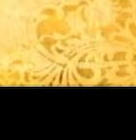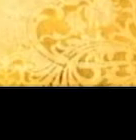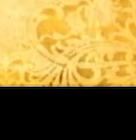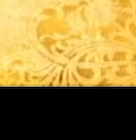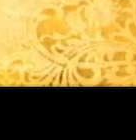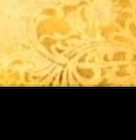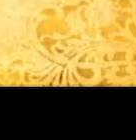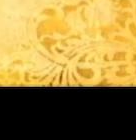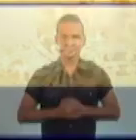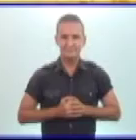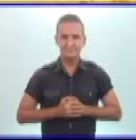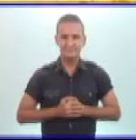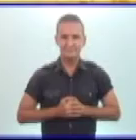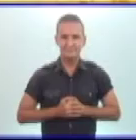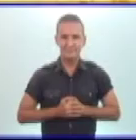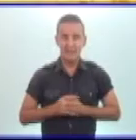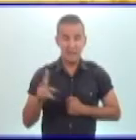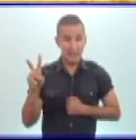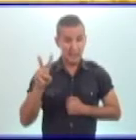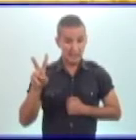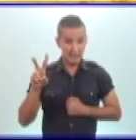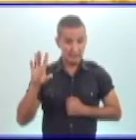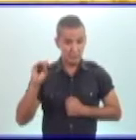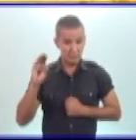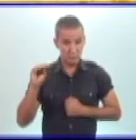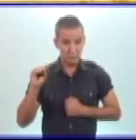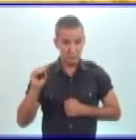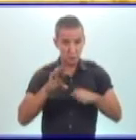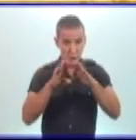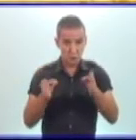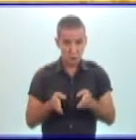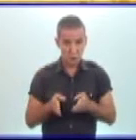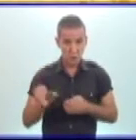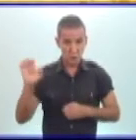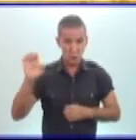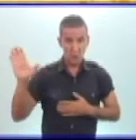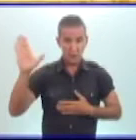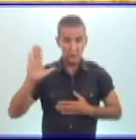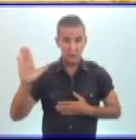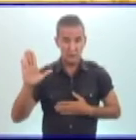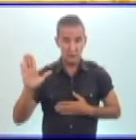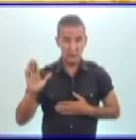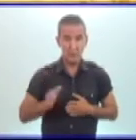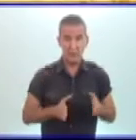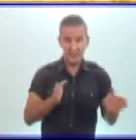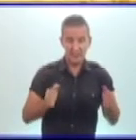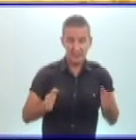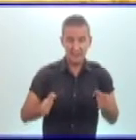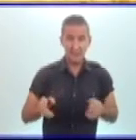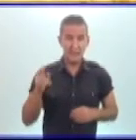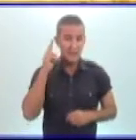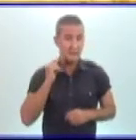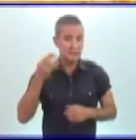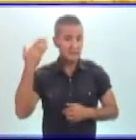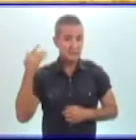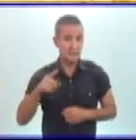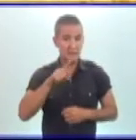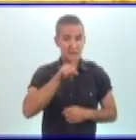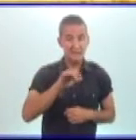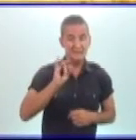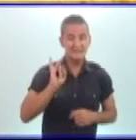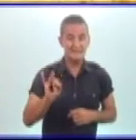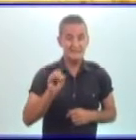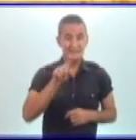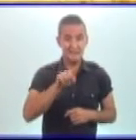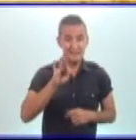La segunda dice, el mundo europeo entre los siglos XVII y XVIII estuvo caracterizado